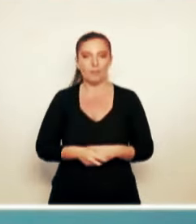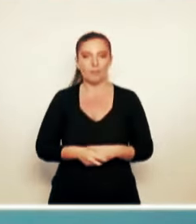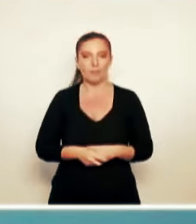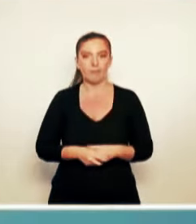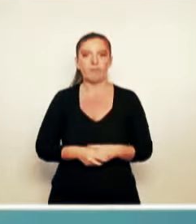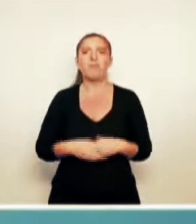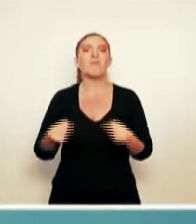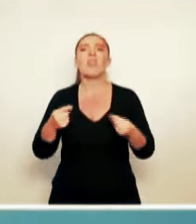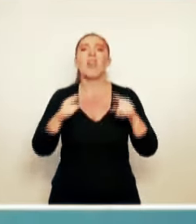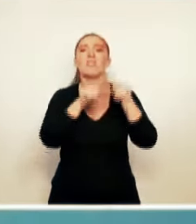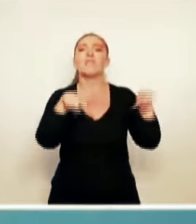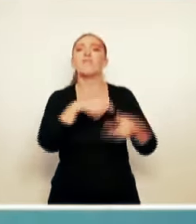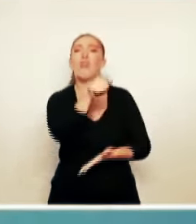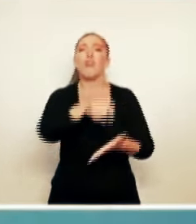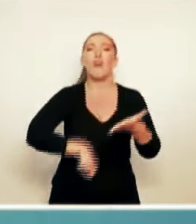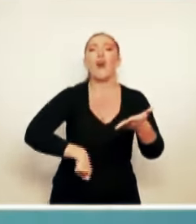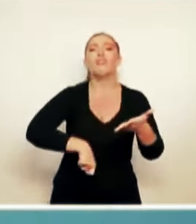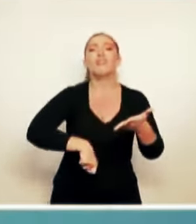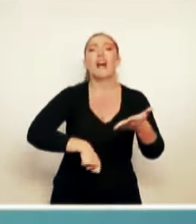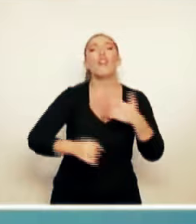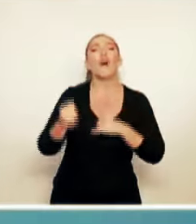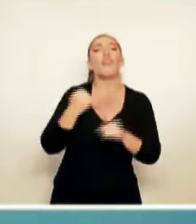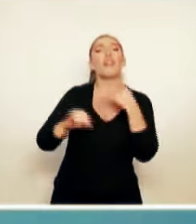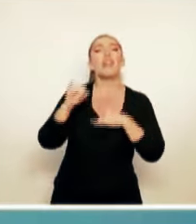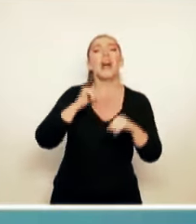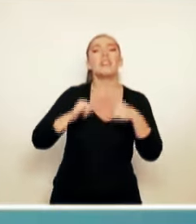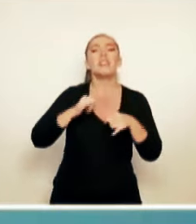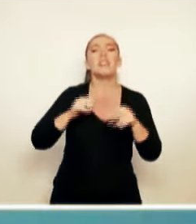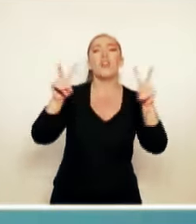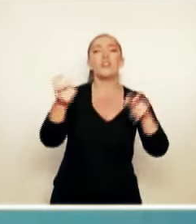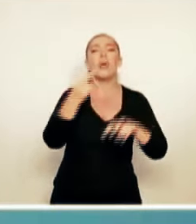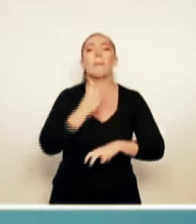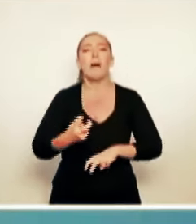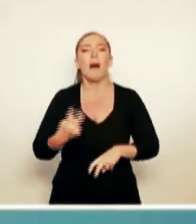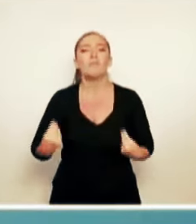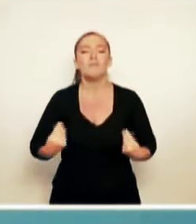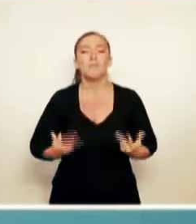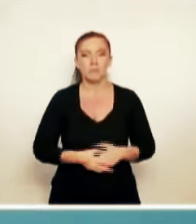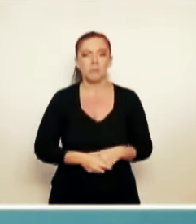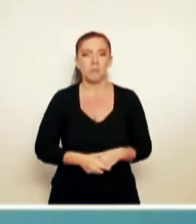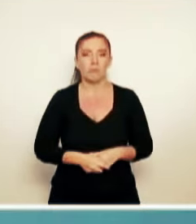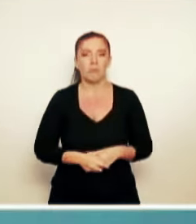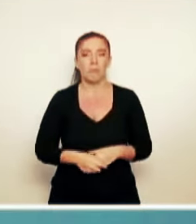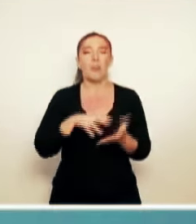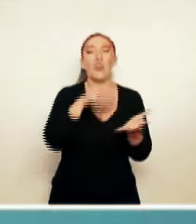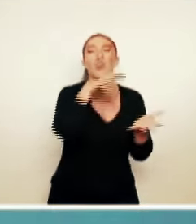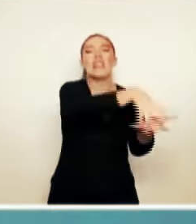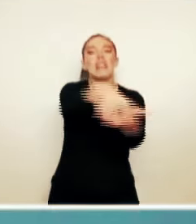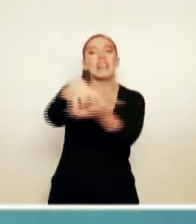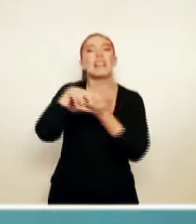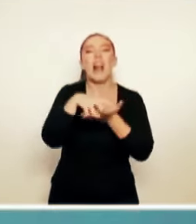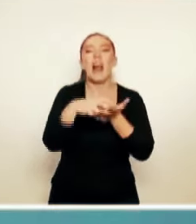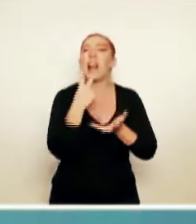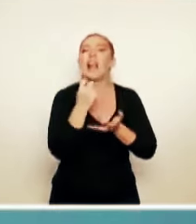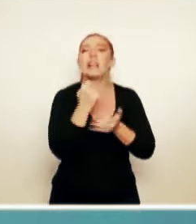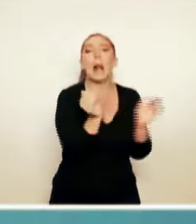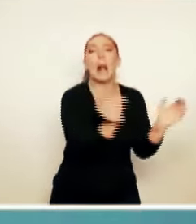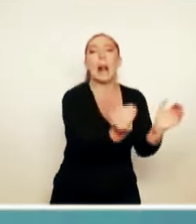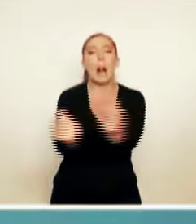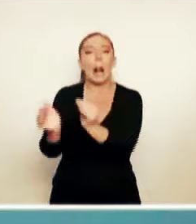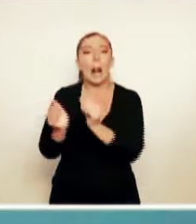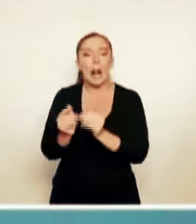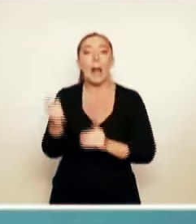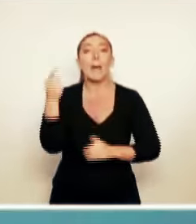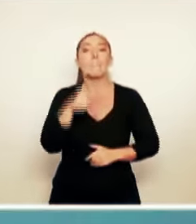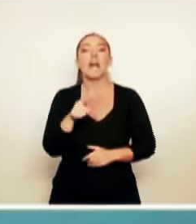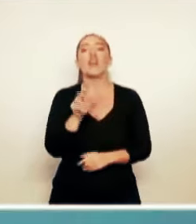es un contrato financiero en materia energética? Primero, centrales térmicas chicas, pero van con